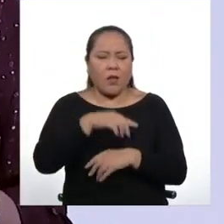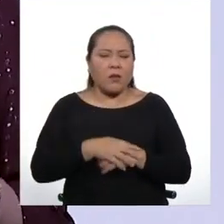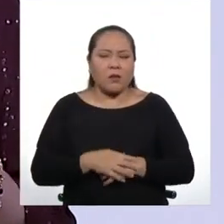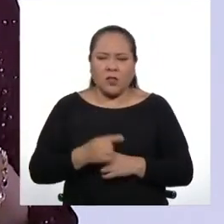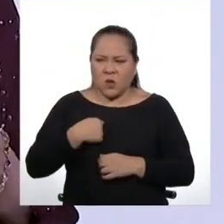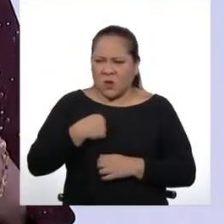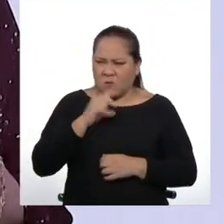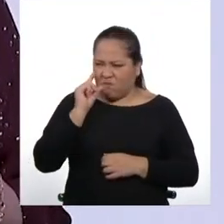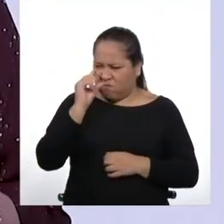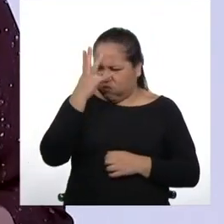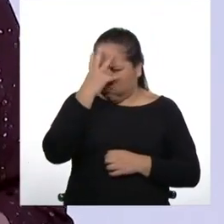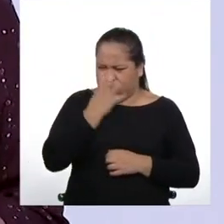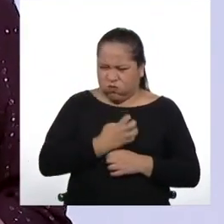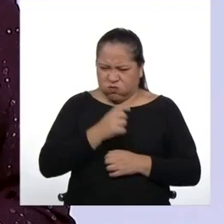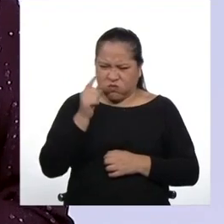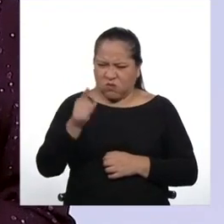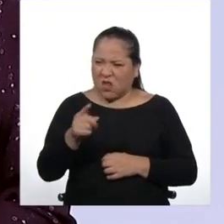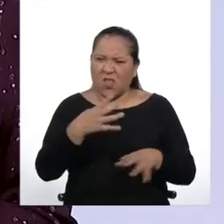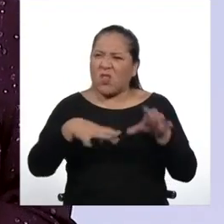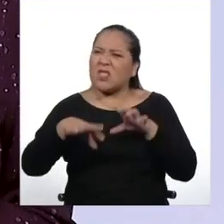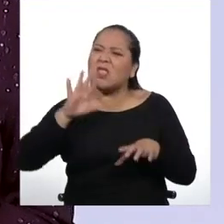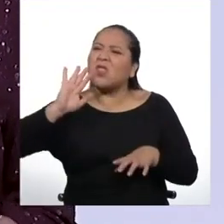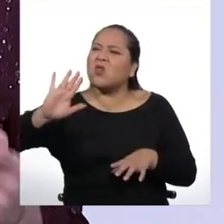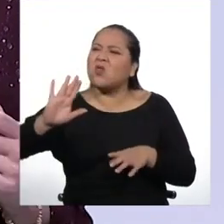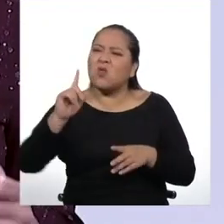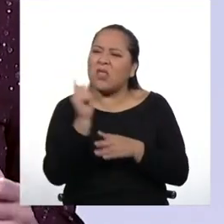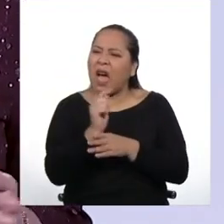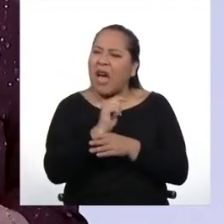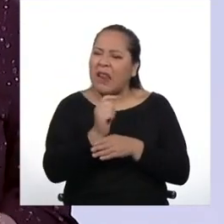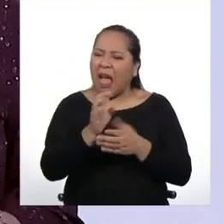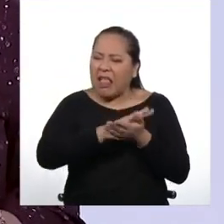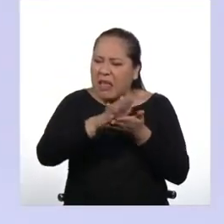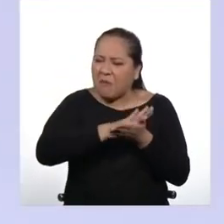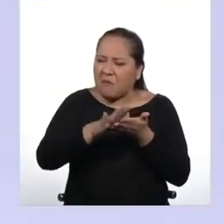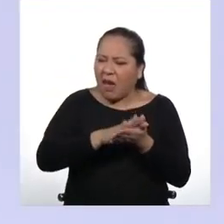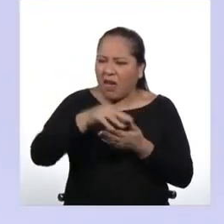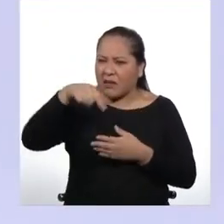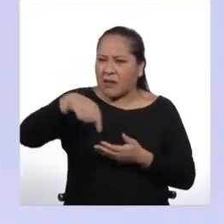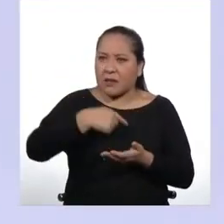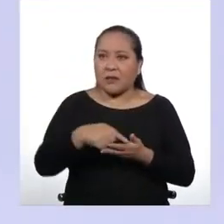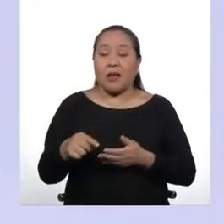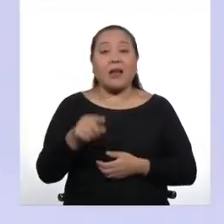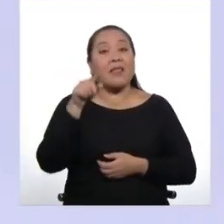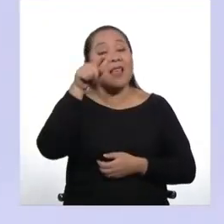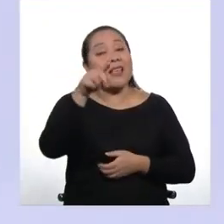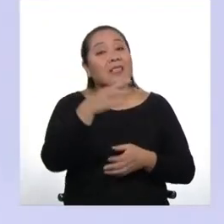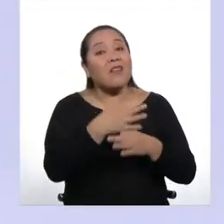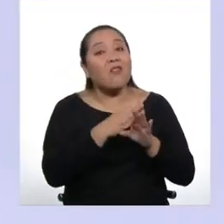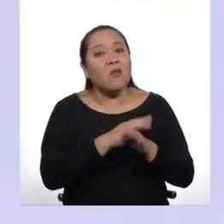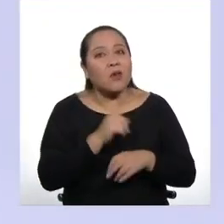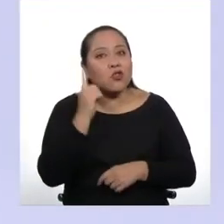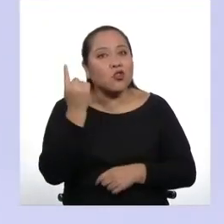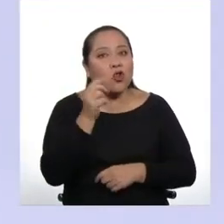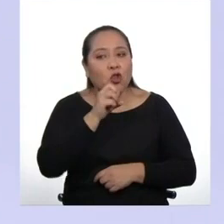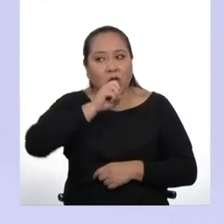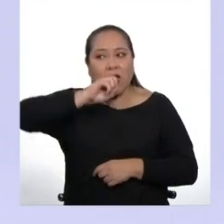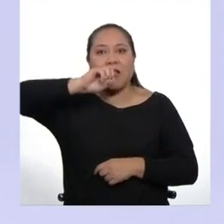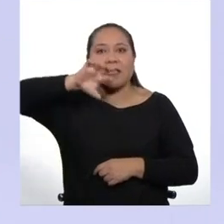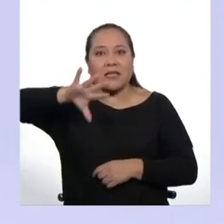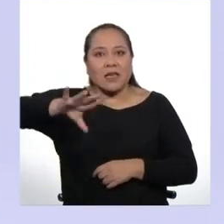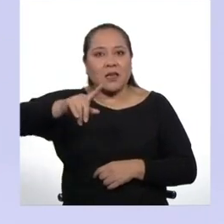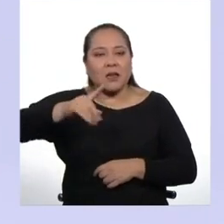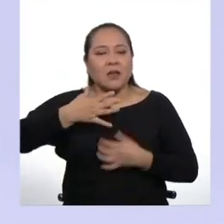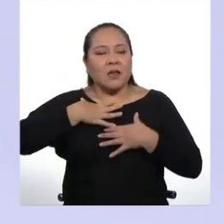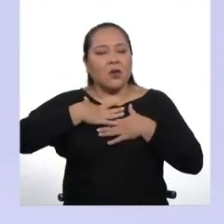enfadada porque no cumpliste con la tarea de la limpieza de esta semana. De esa manera, con solo decirlo, ya nos podemos